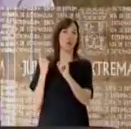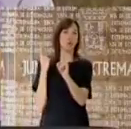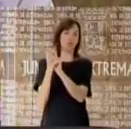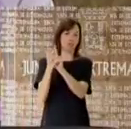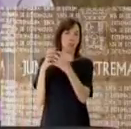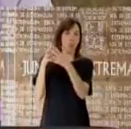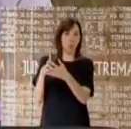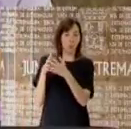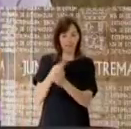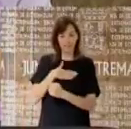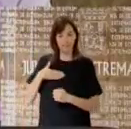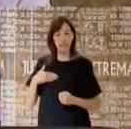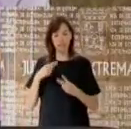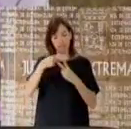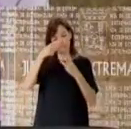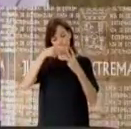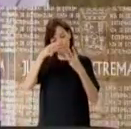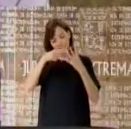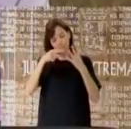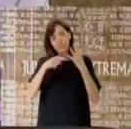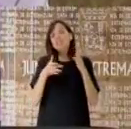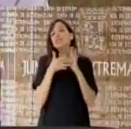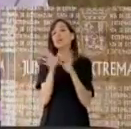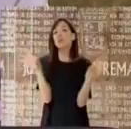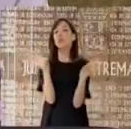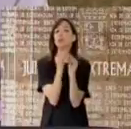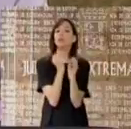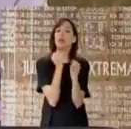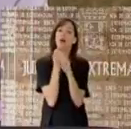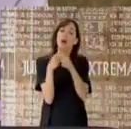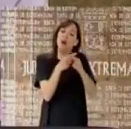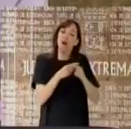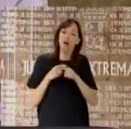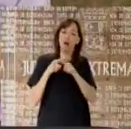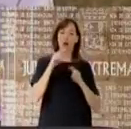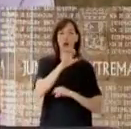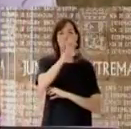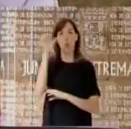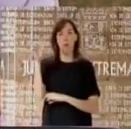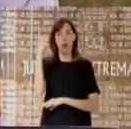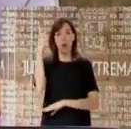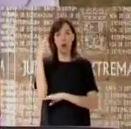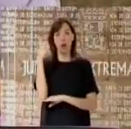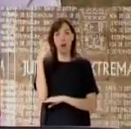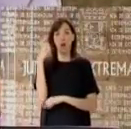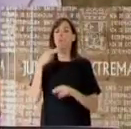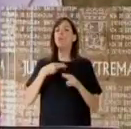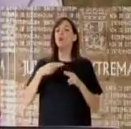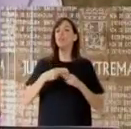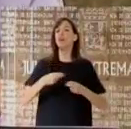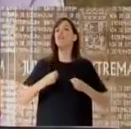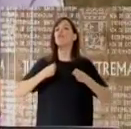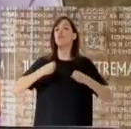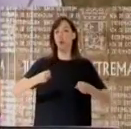eso lleva en un mercado común y un mercado único europeo, una política agraria común fuerte.